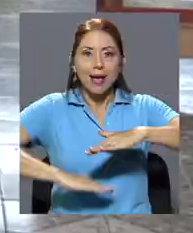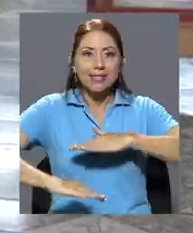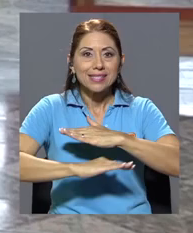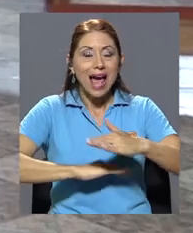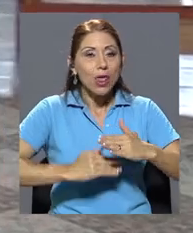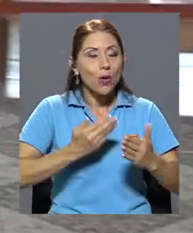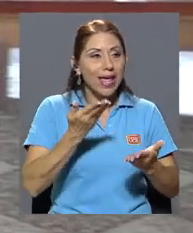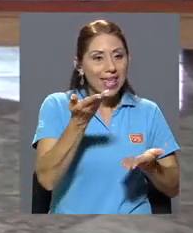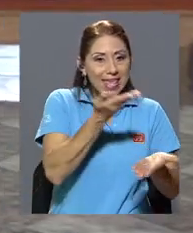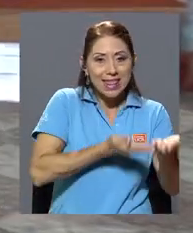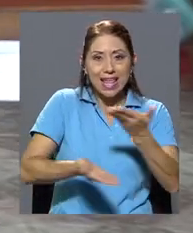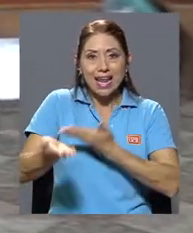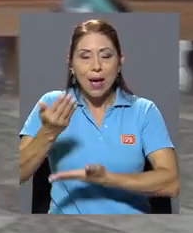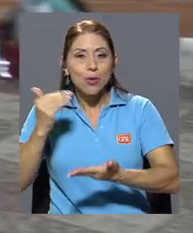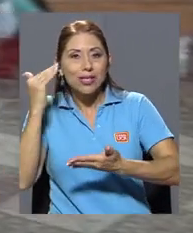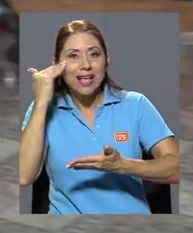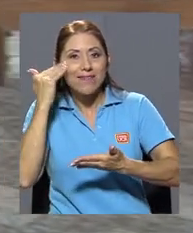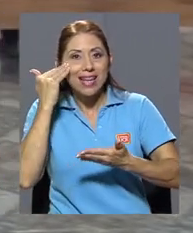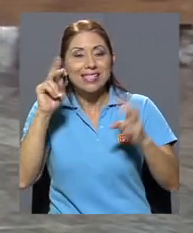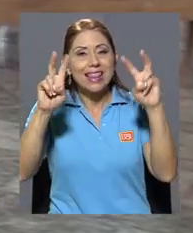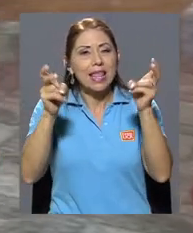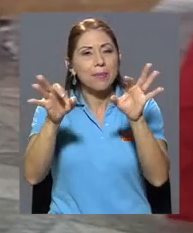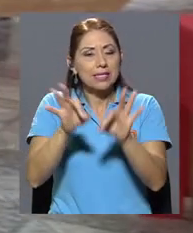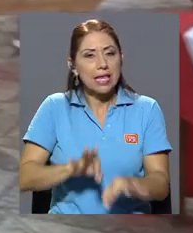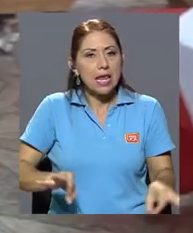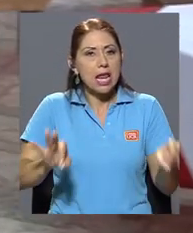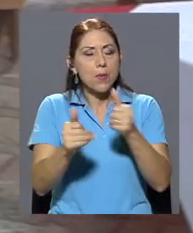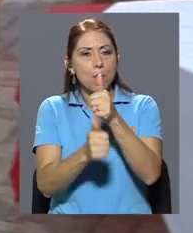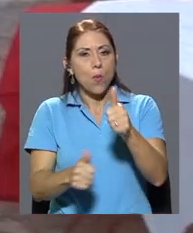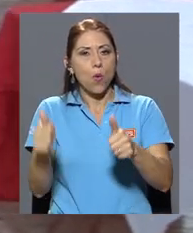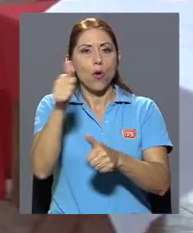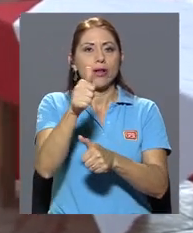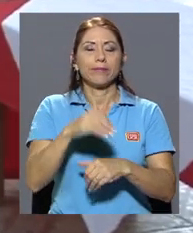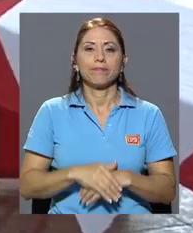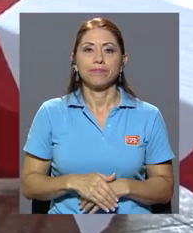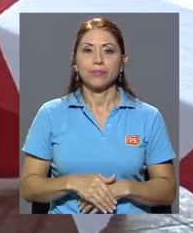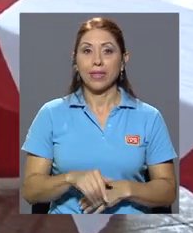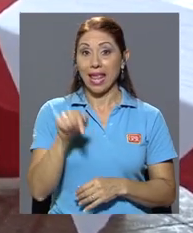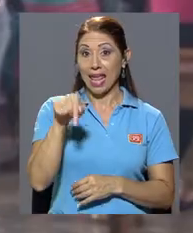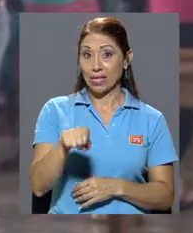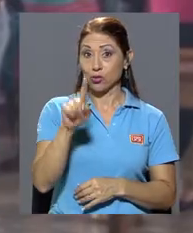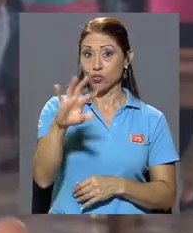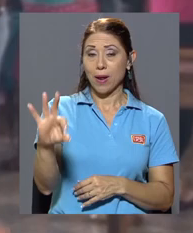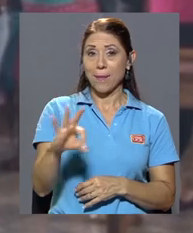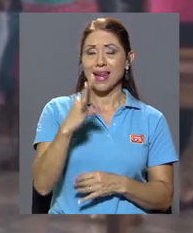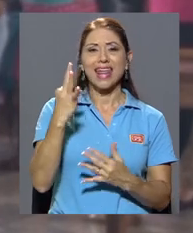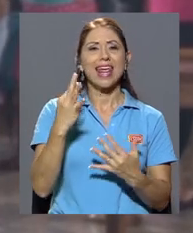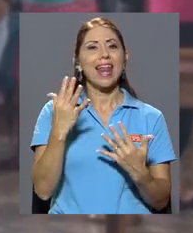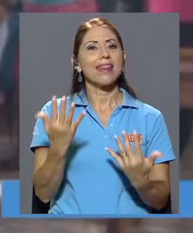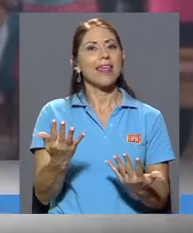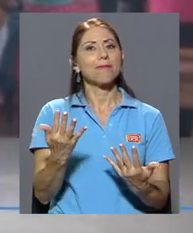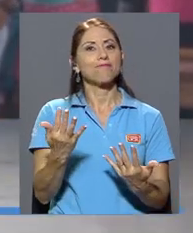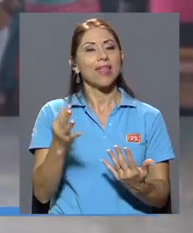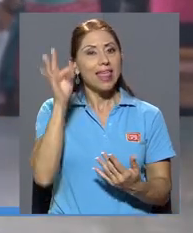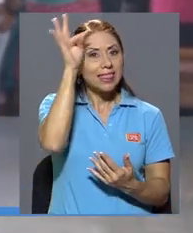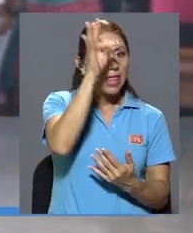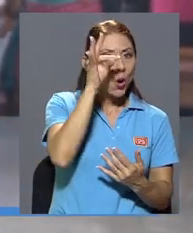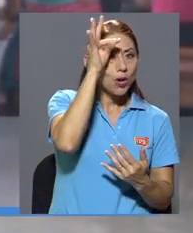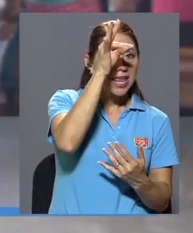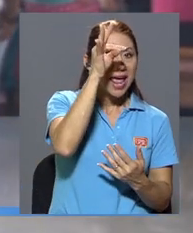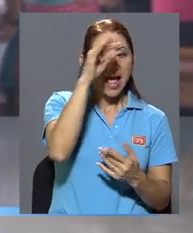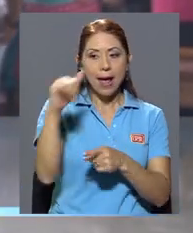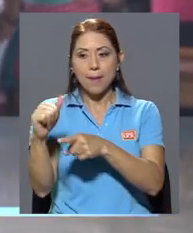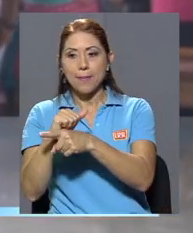de saberes en temas señalados como prioritarios. Es una manera de vincular la teoría